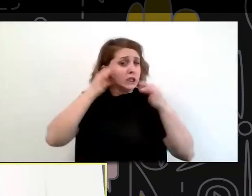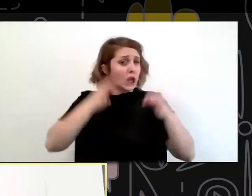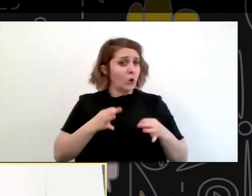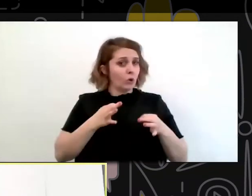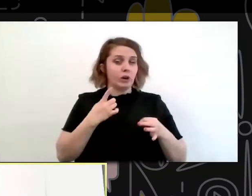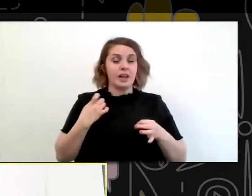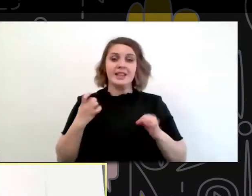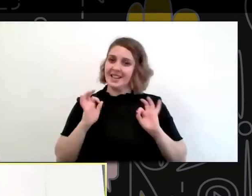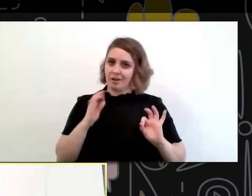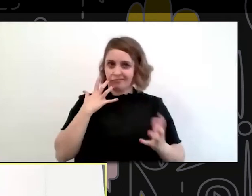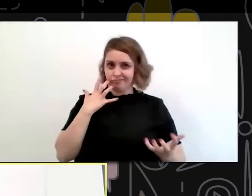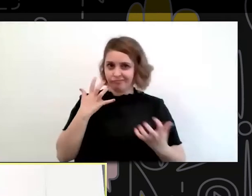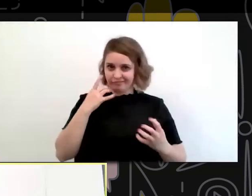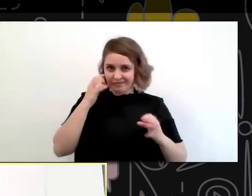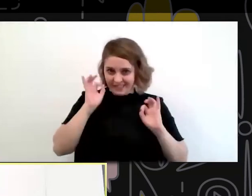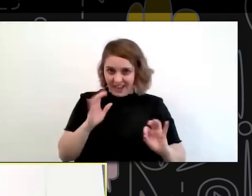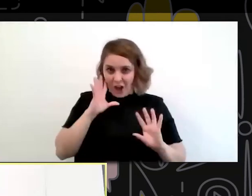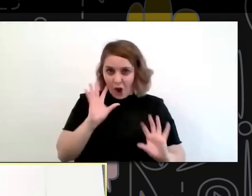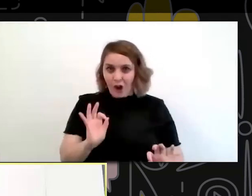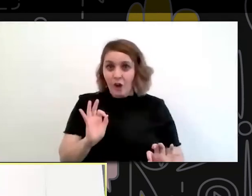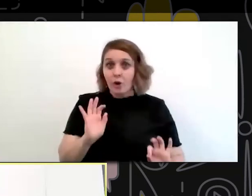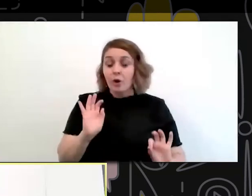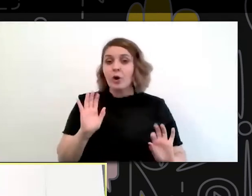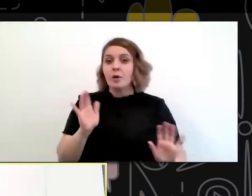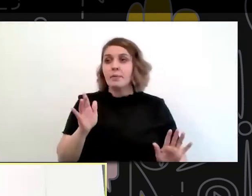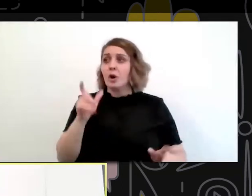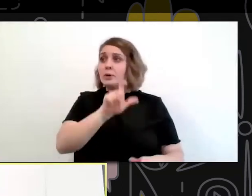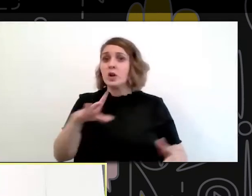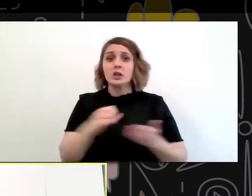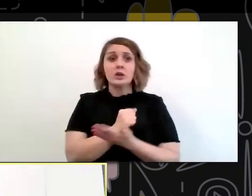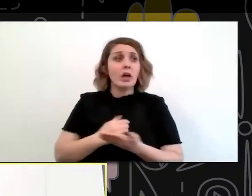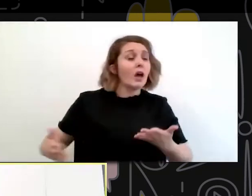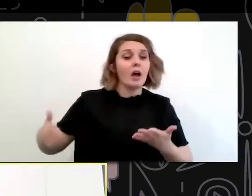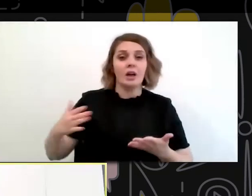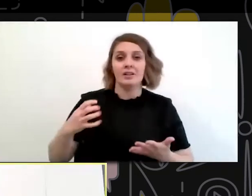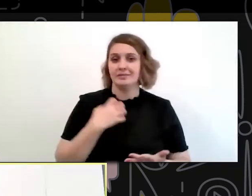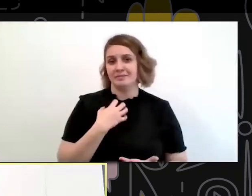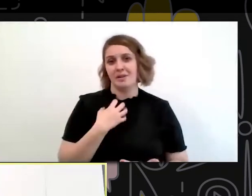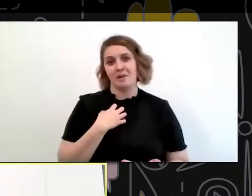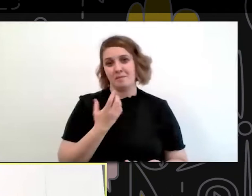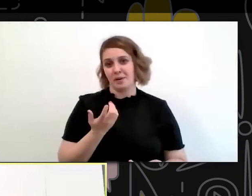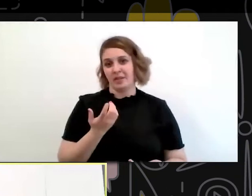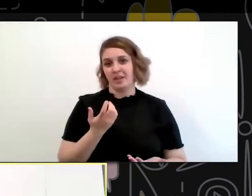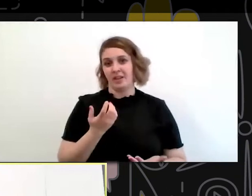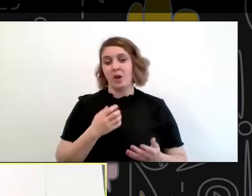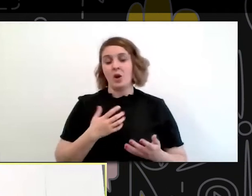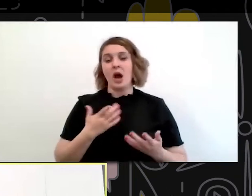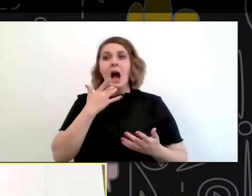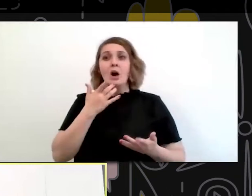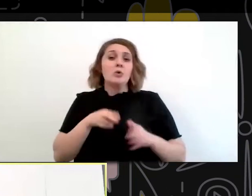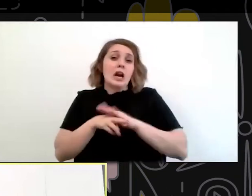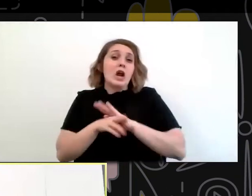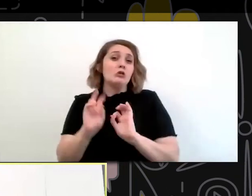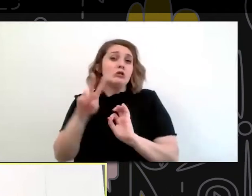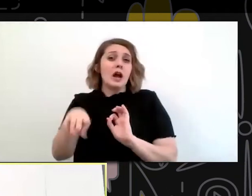necesario, pero sí que no es para todo el mundo. Una bomba de insulina no es para todo el mundo, es un recurso, pero es